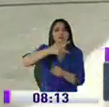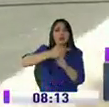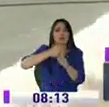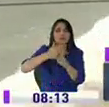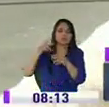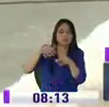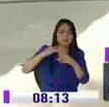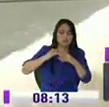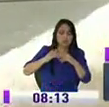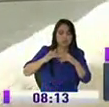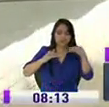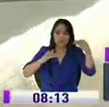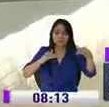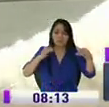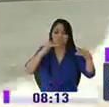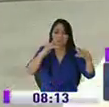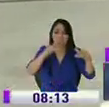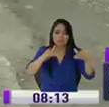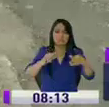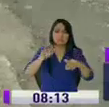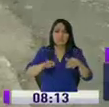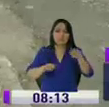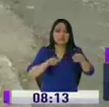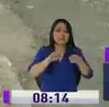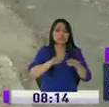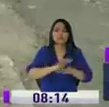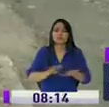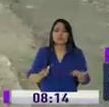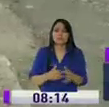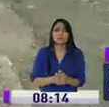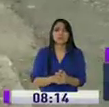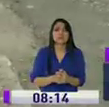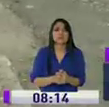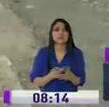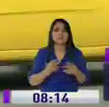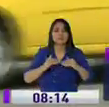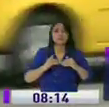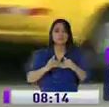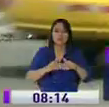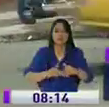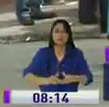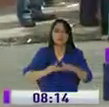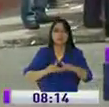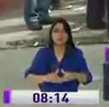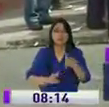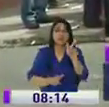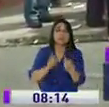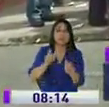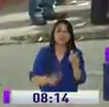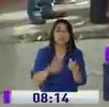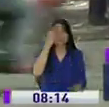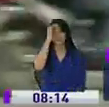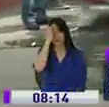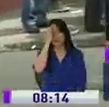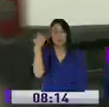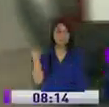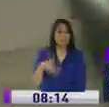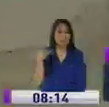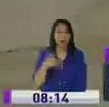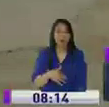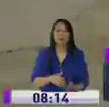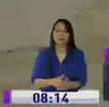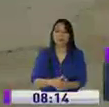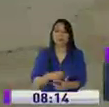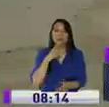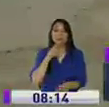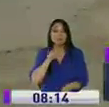poner ahí unos parches. También la calzada se está hundiendo. La preocupación de los vecinos y vecinas es que se rompa